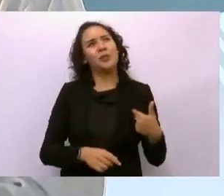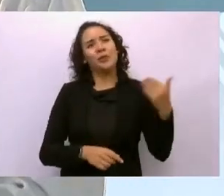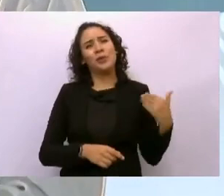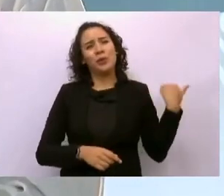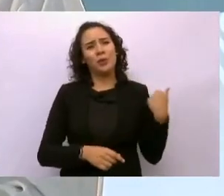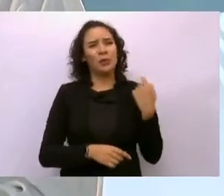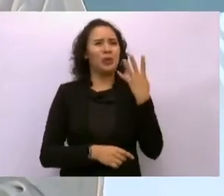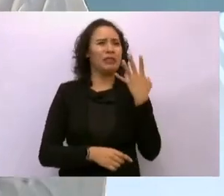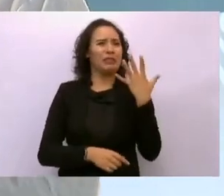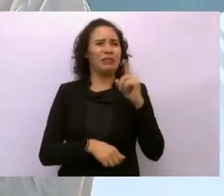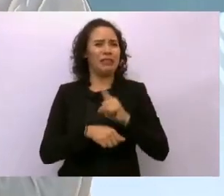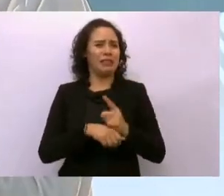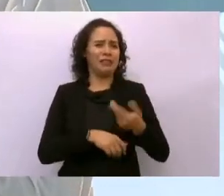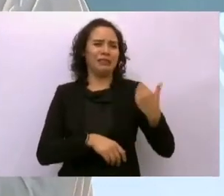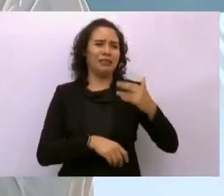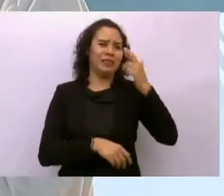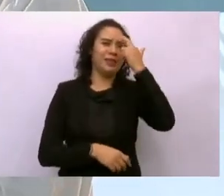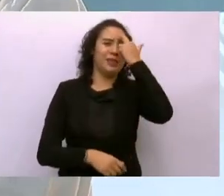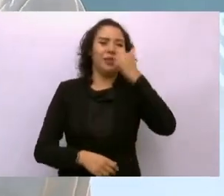días